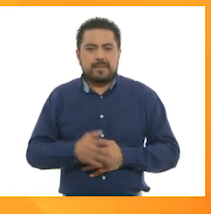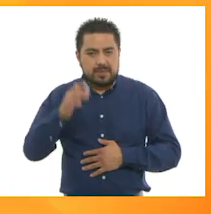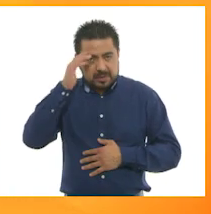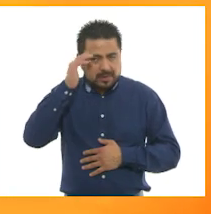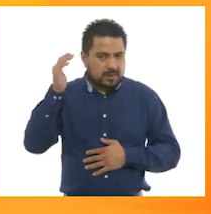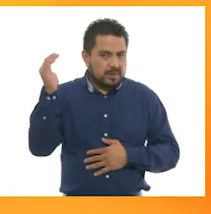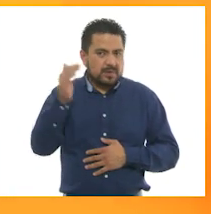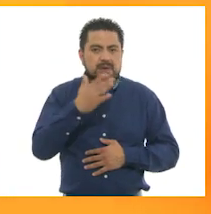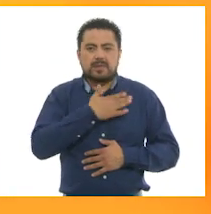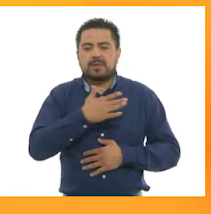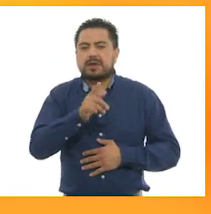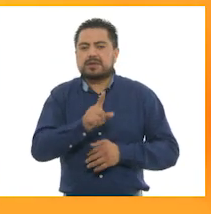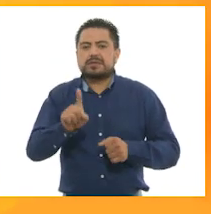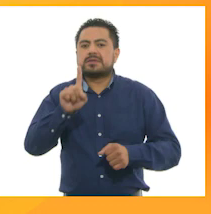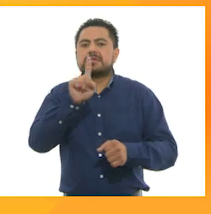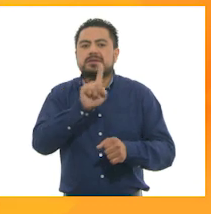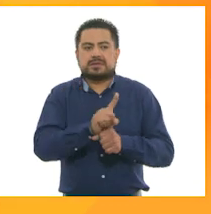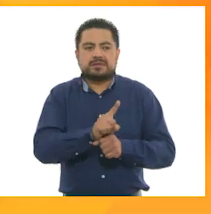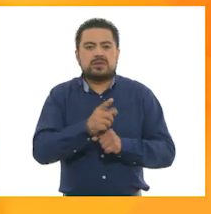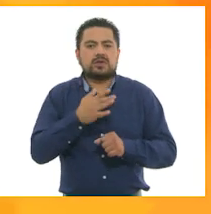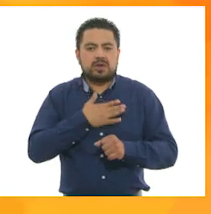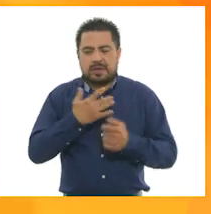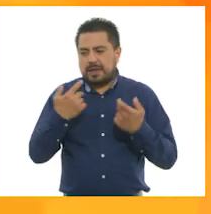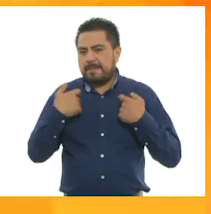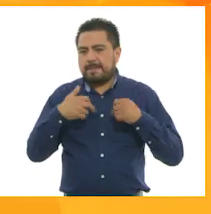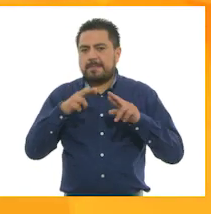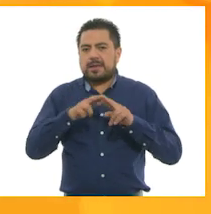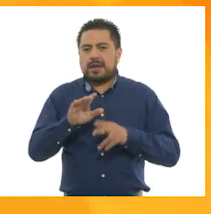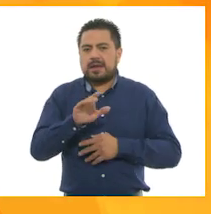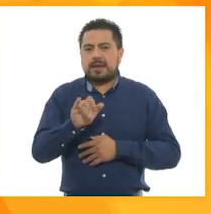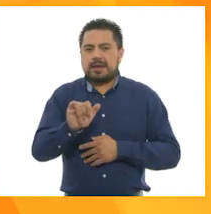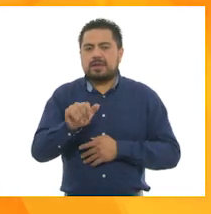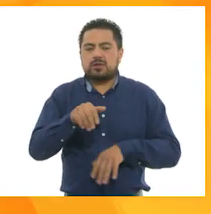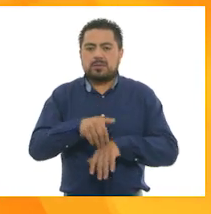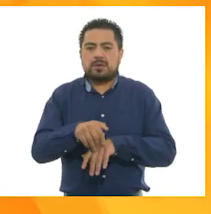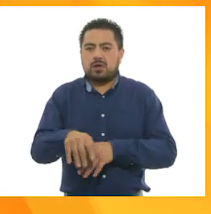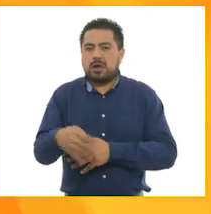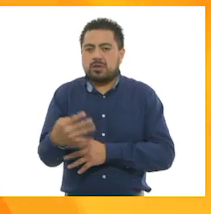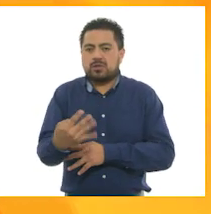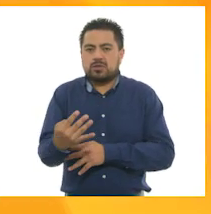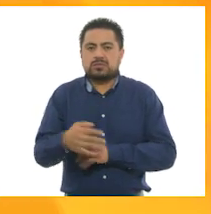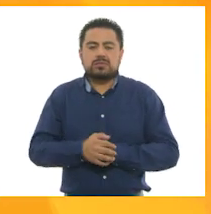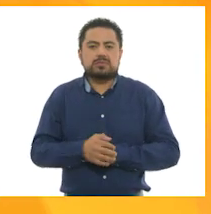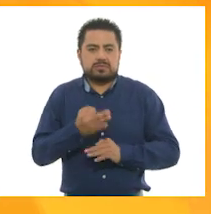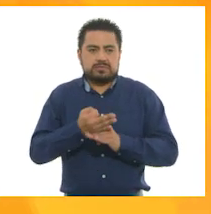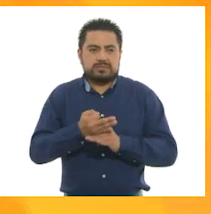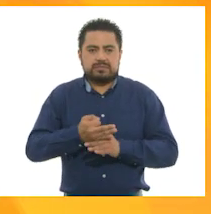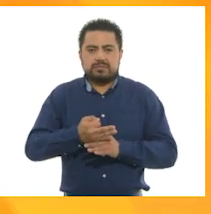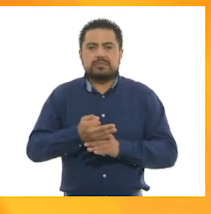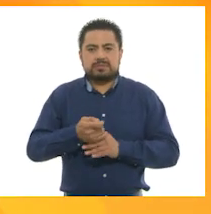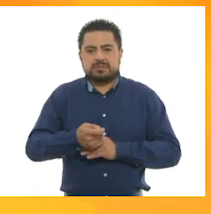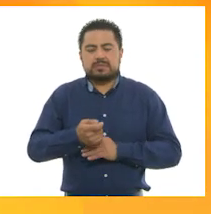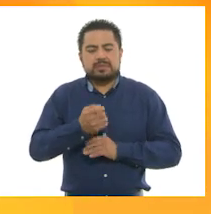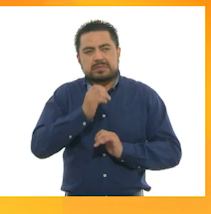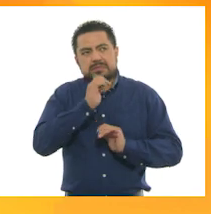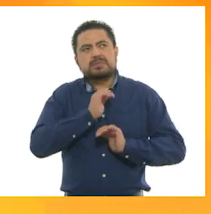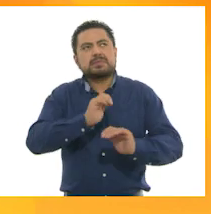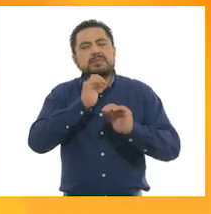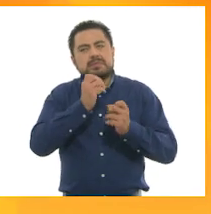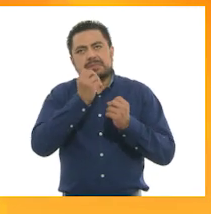Hola, muy buenos días. Soy asistente educativo del CAI número 14. Vamos a saludarnos con esta bonita